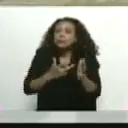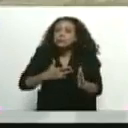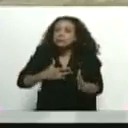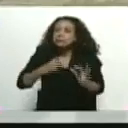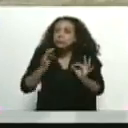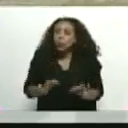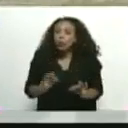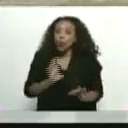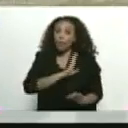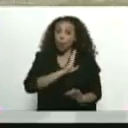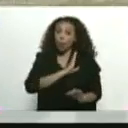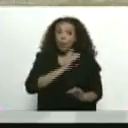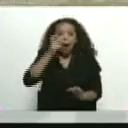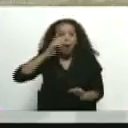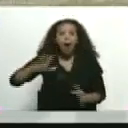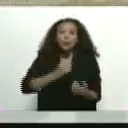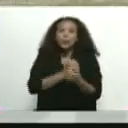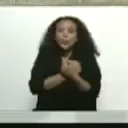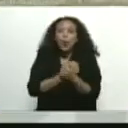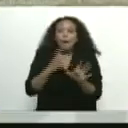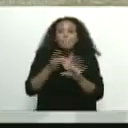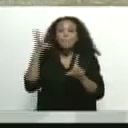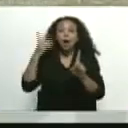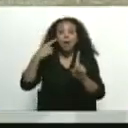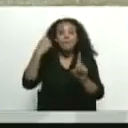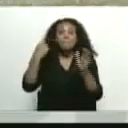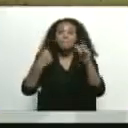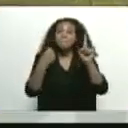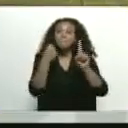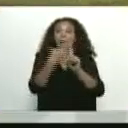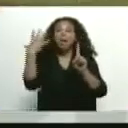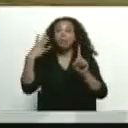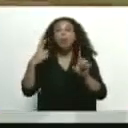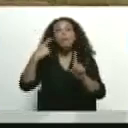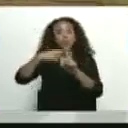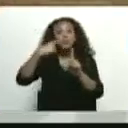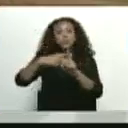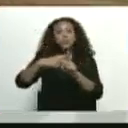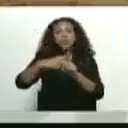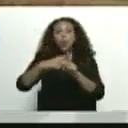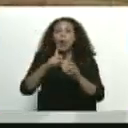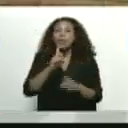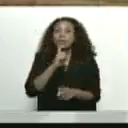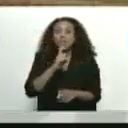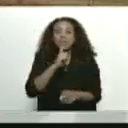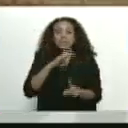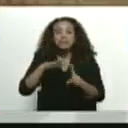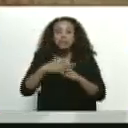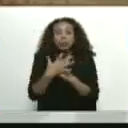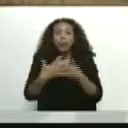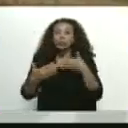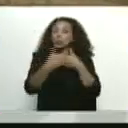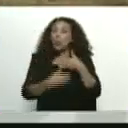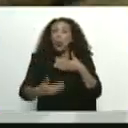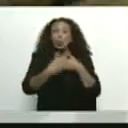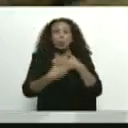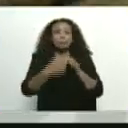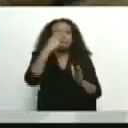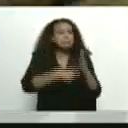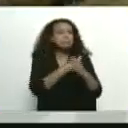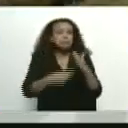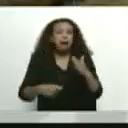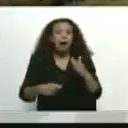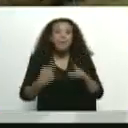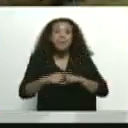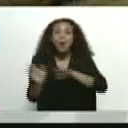no solo de pertenencia, sino que ha impactado, presidente, es que en los tiempos complejos, difíciles, bloqueados y sancionados, hemos